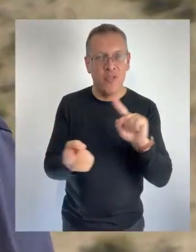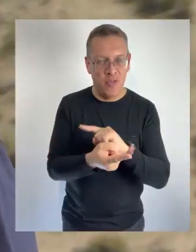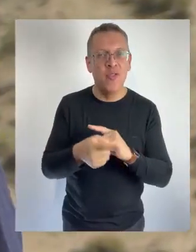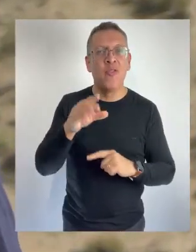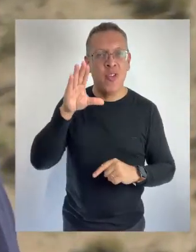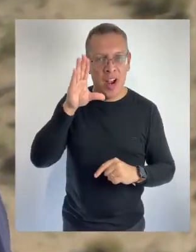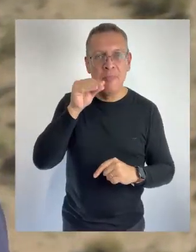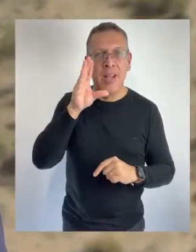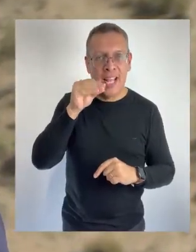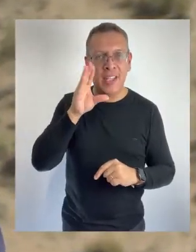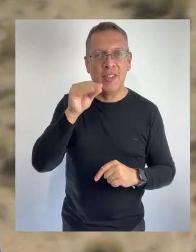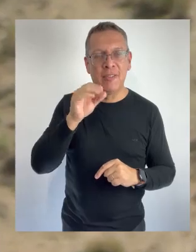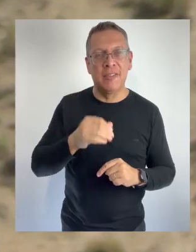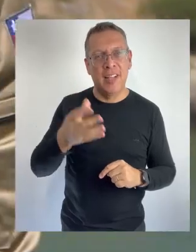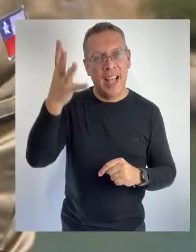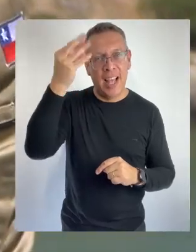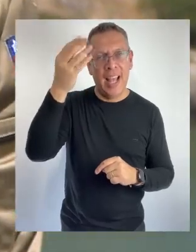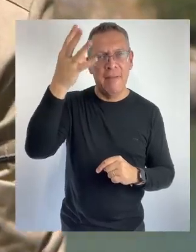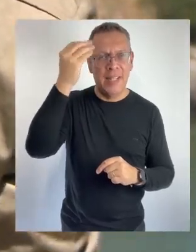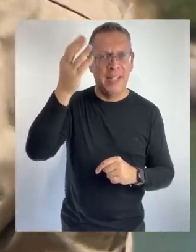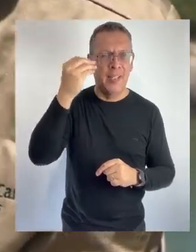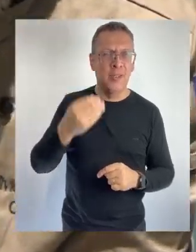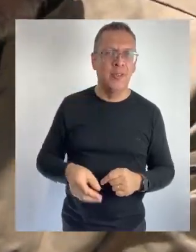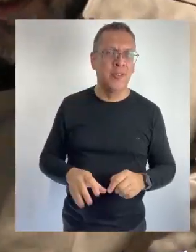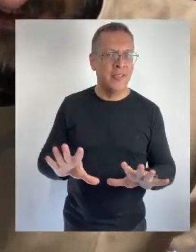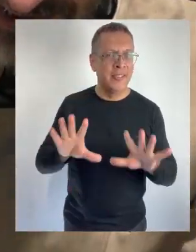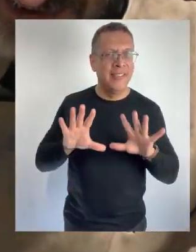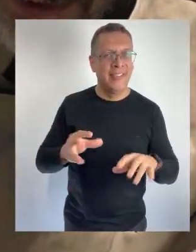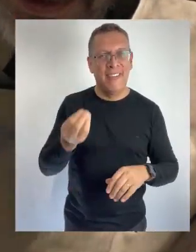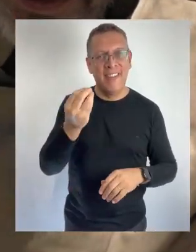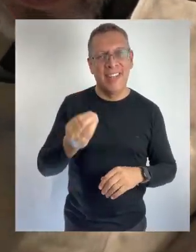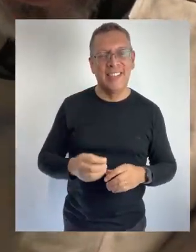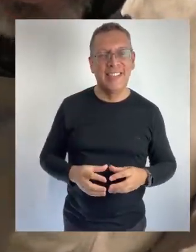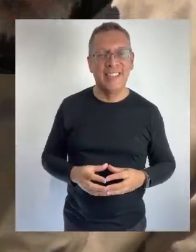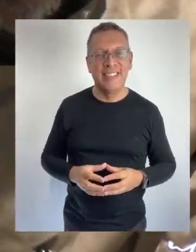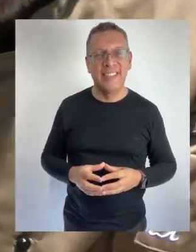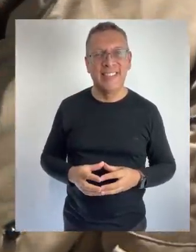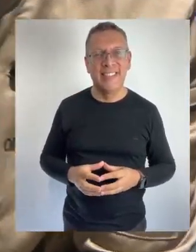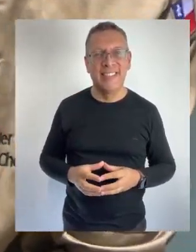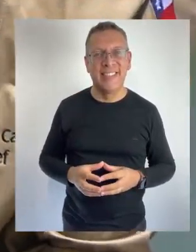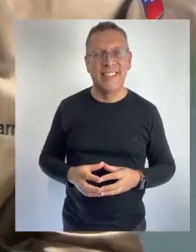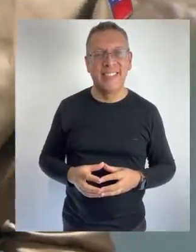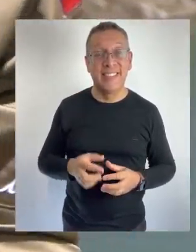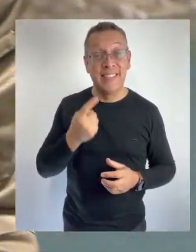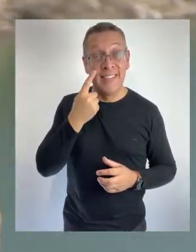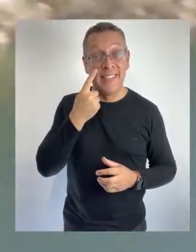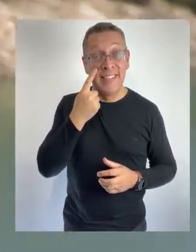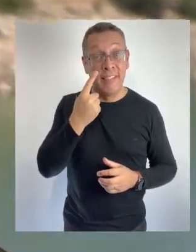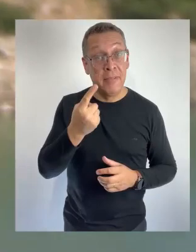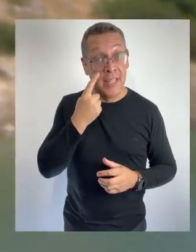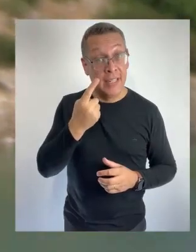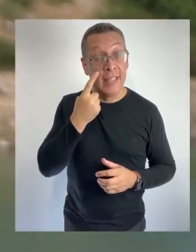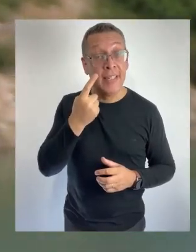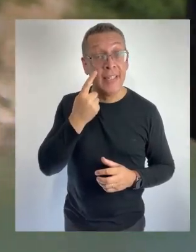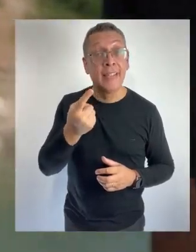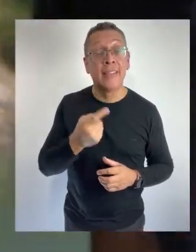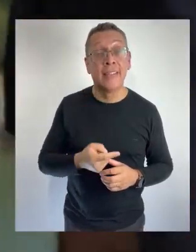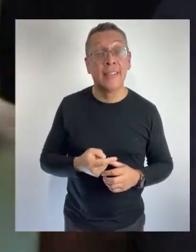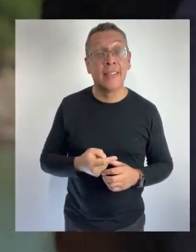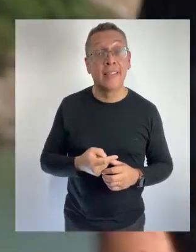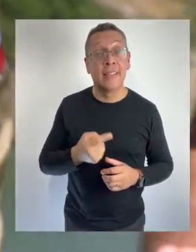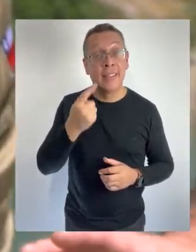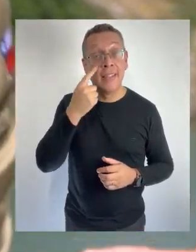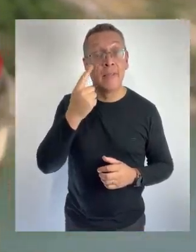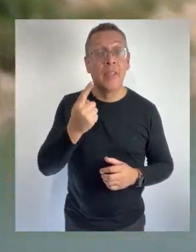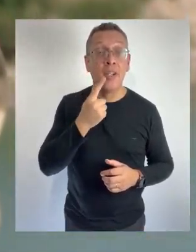es aprendiendo, graso. Aprendiendo mucho. ¿Ya? Mira que se mira. Apetitoso,